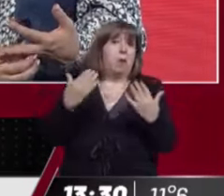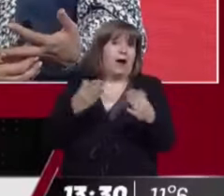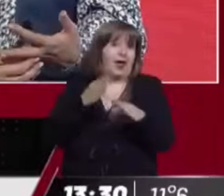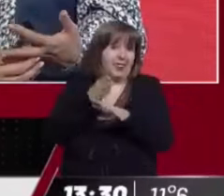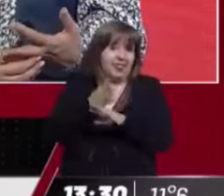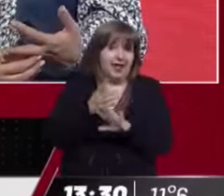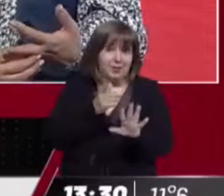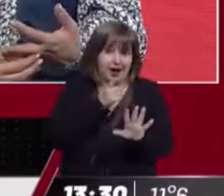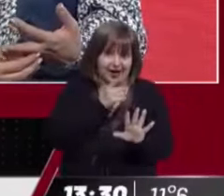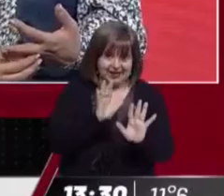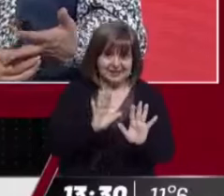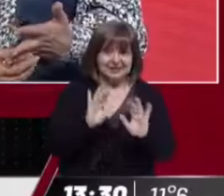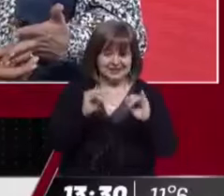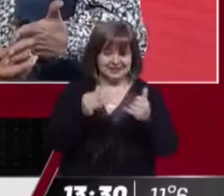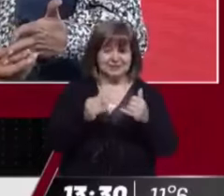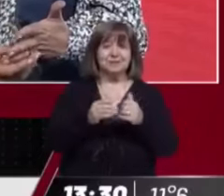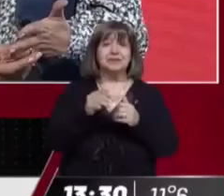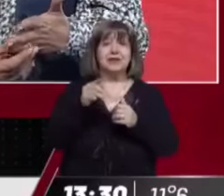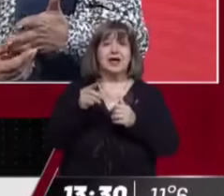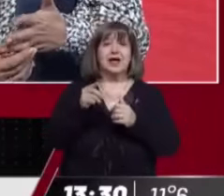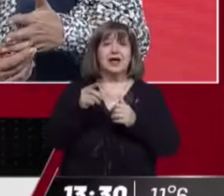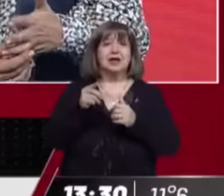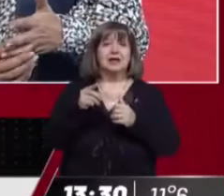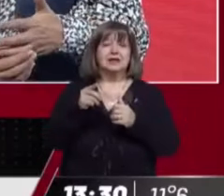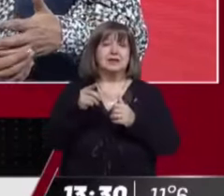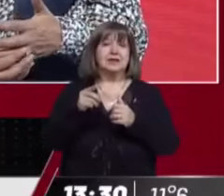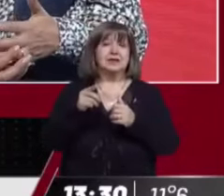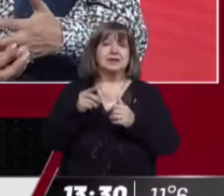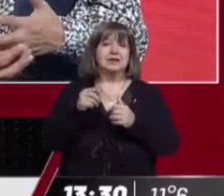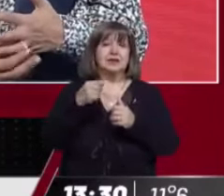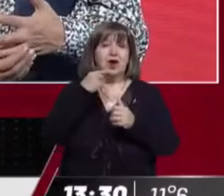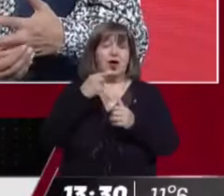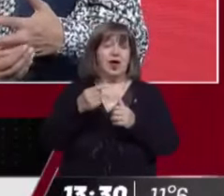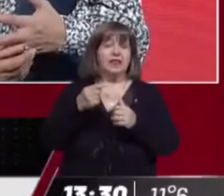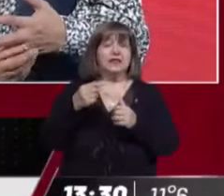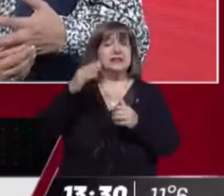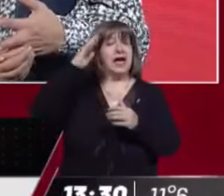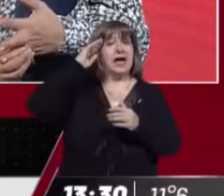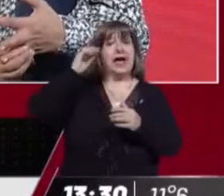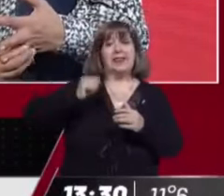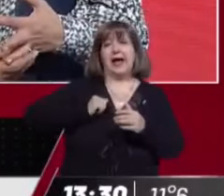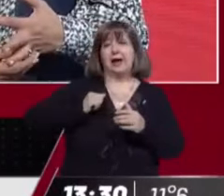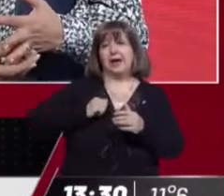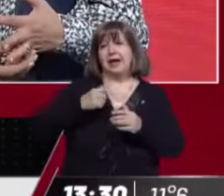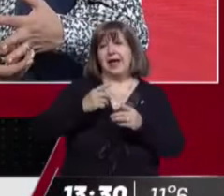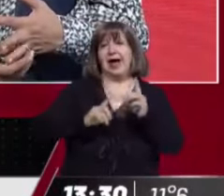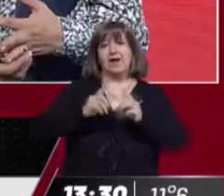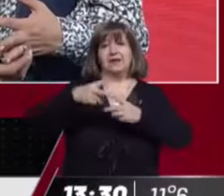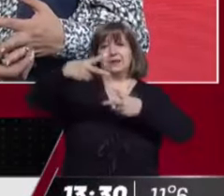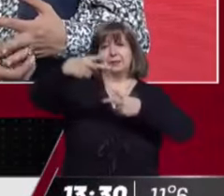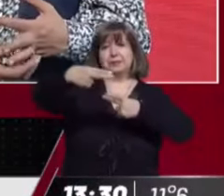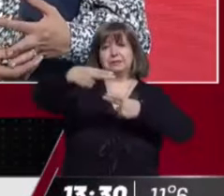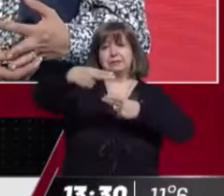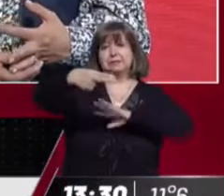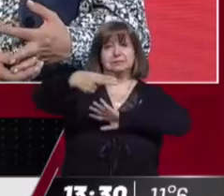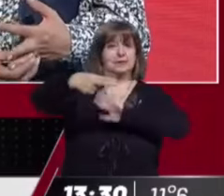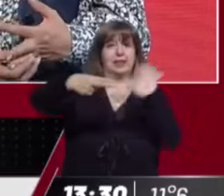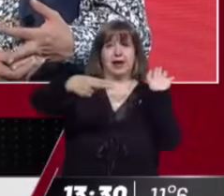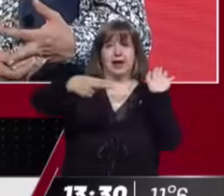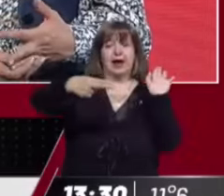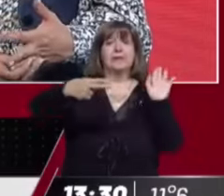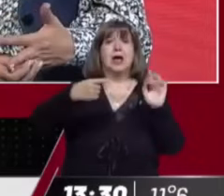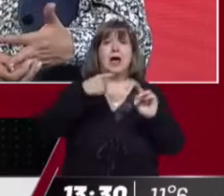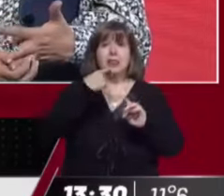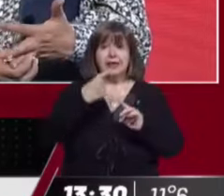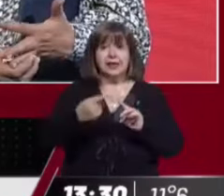qué no vas a poder pasar Por más que quieras digo me voy a poner en peligro gendarmería no te deja ese es el trabajo de ellos V que están ahí y te dicen hasta punta